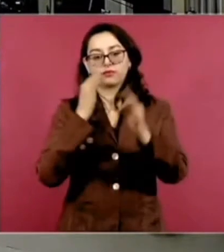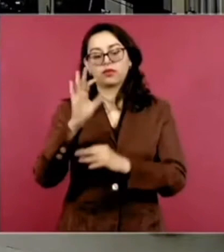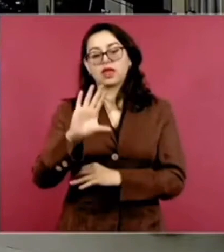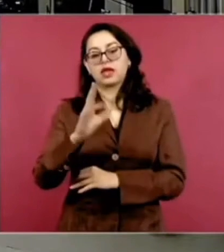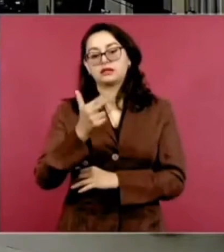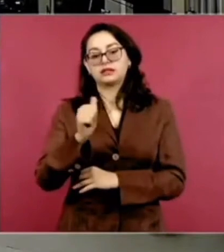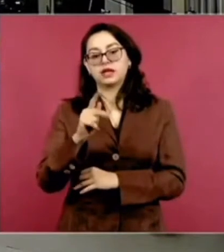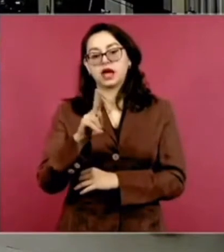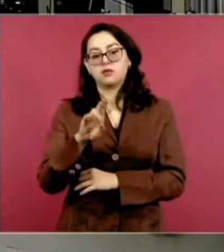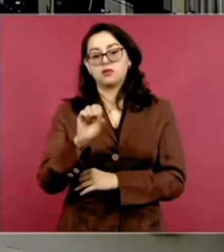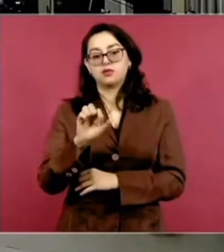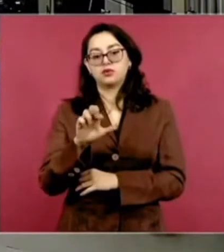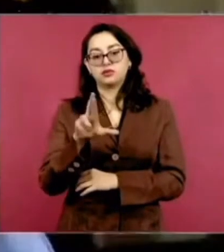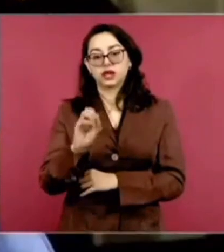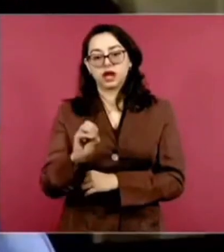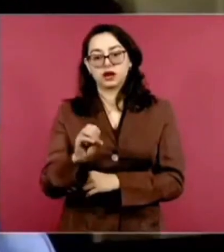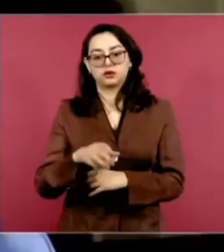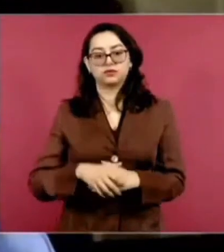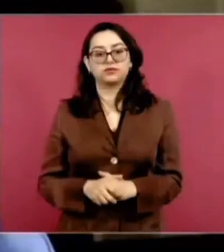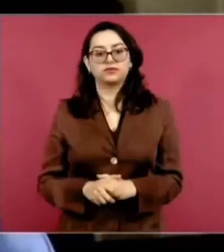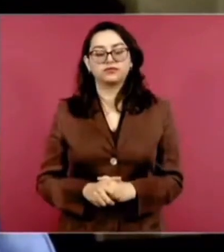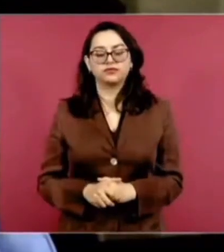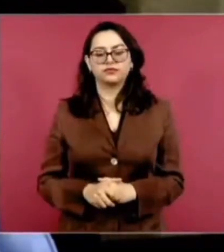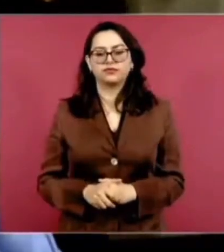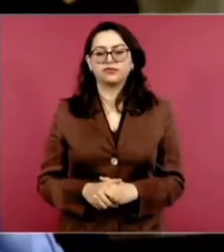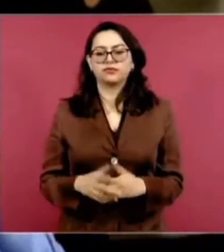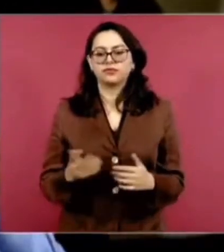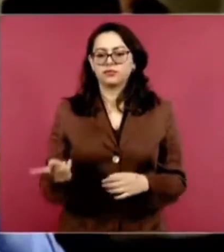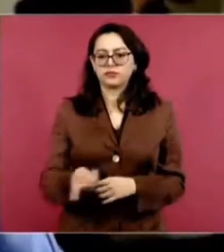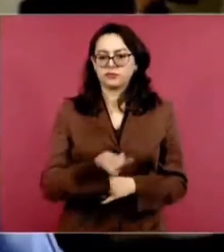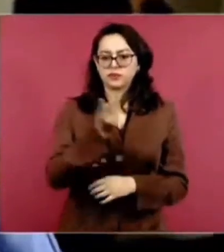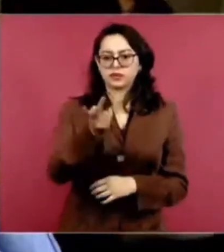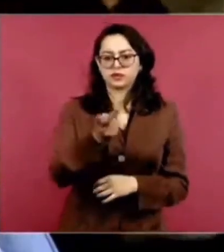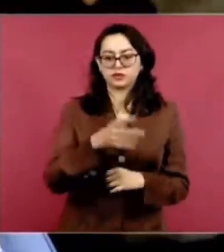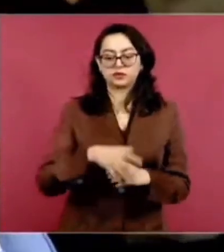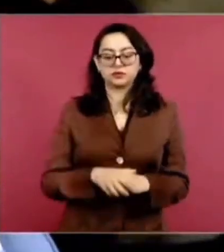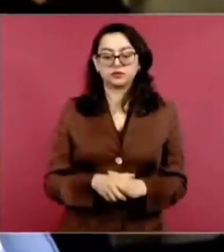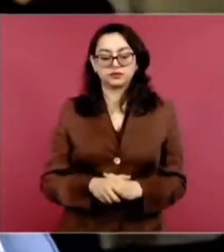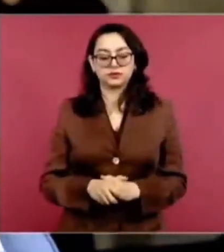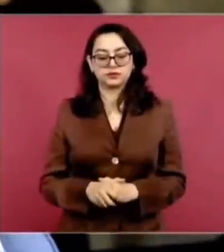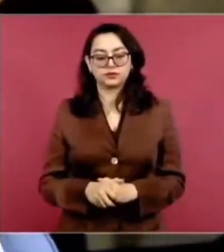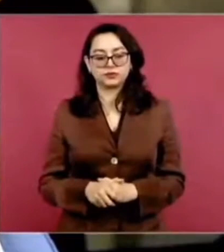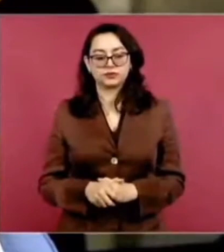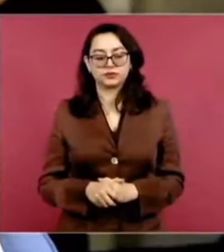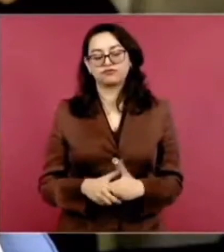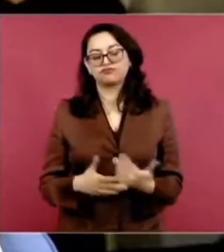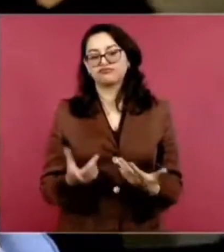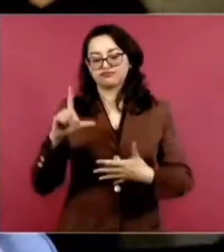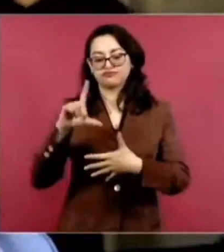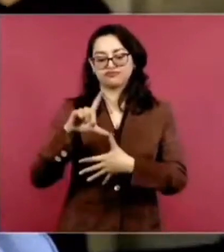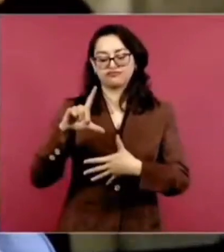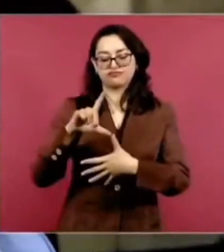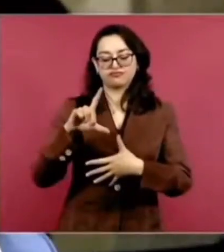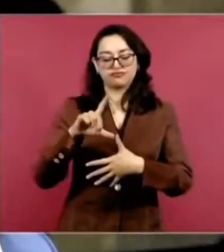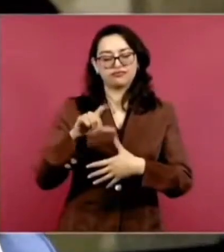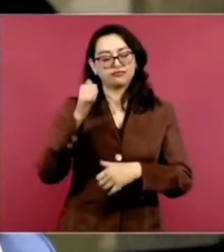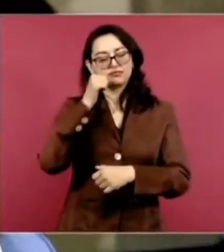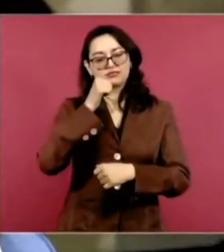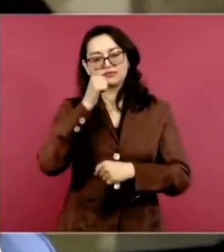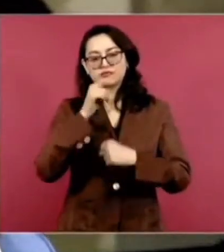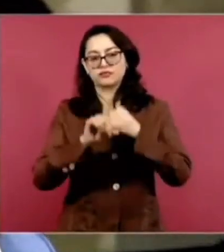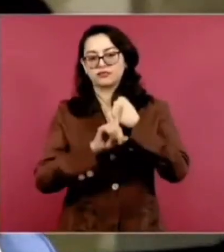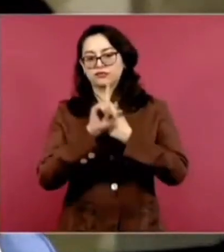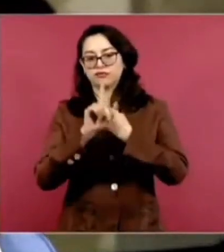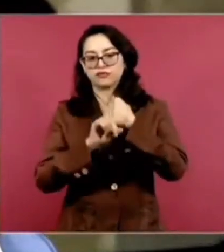sido sacudirse la injerencia de los Estados Unidos a nivel Latinoamérica. Usted conoce pues, los problemas